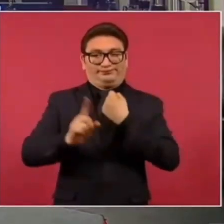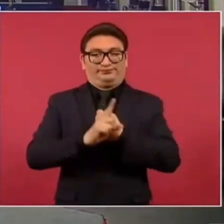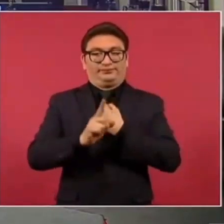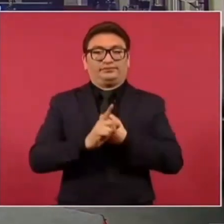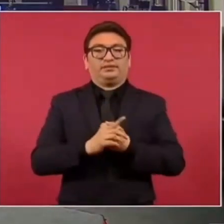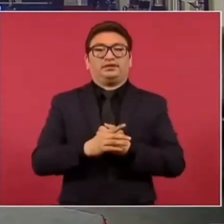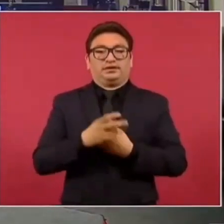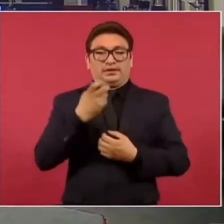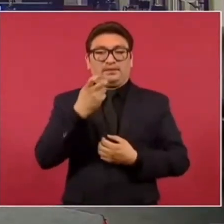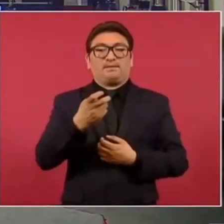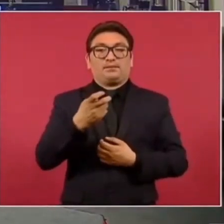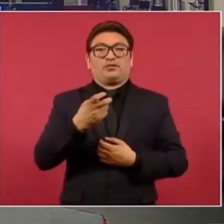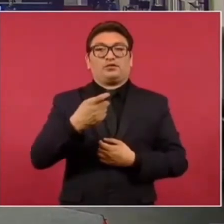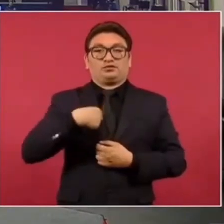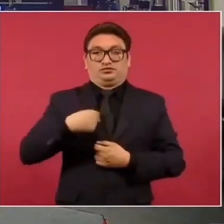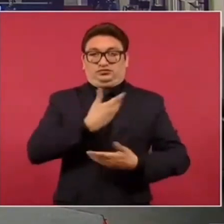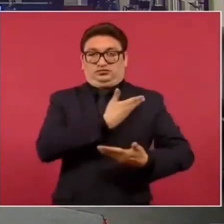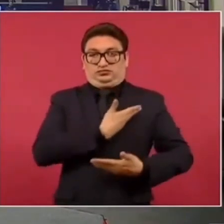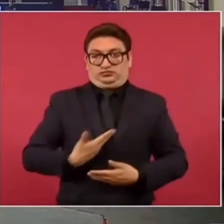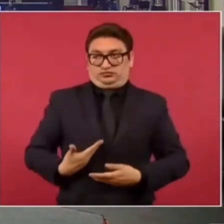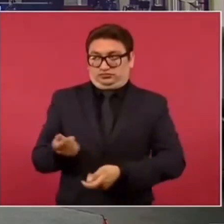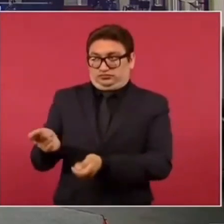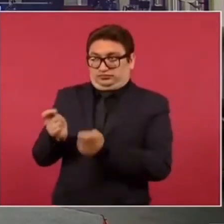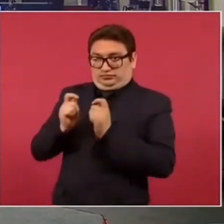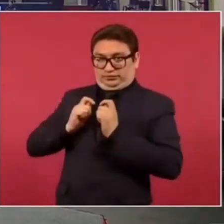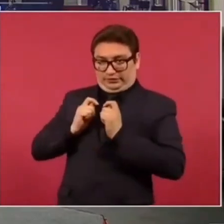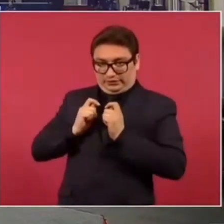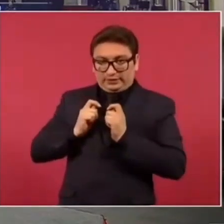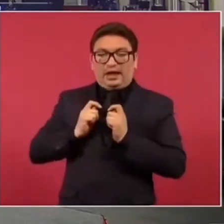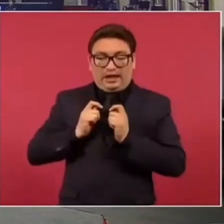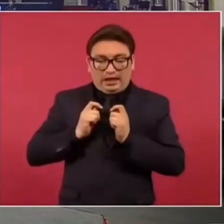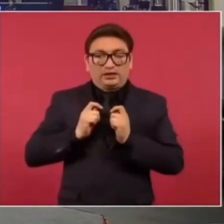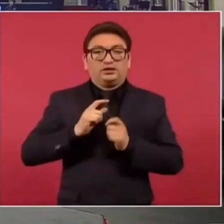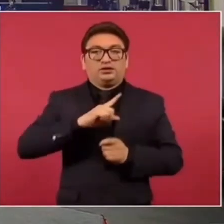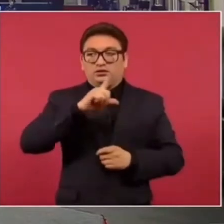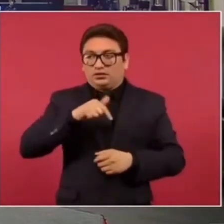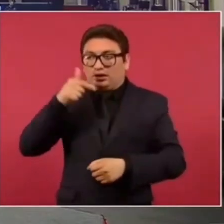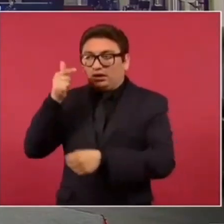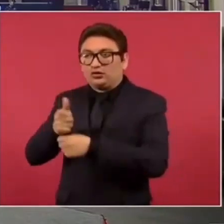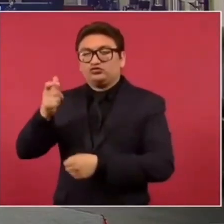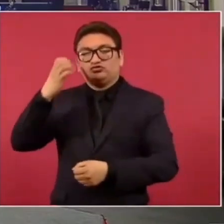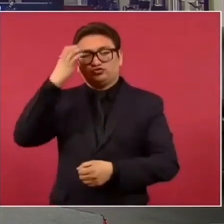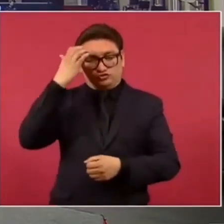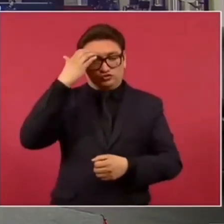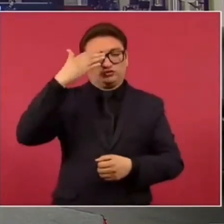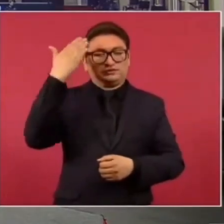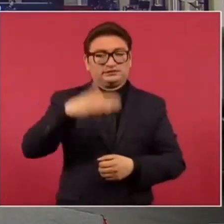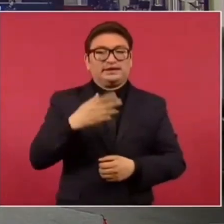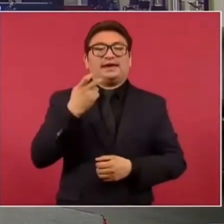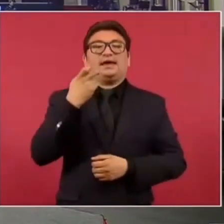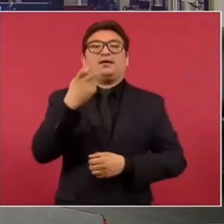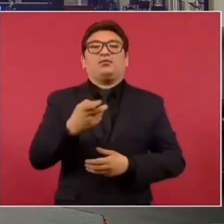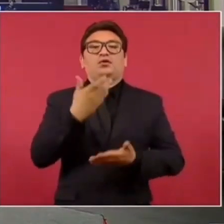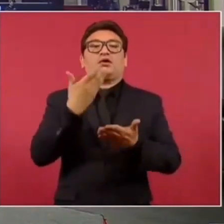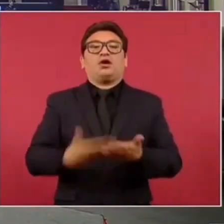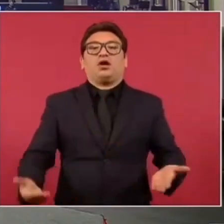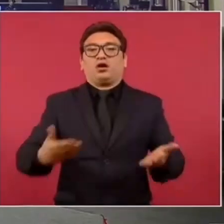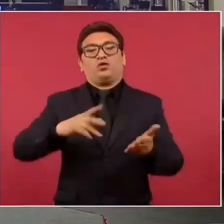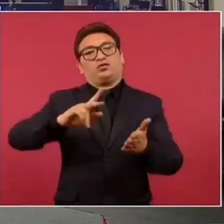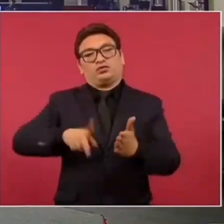Entonces llego a la presidencia conociendo esto y digo, ya no se va a